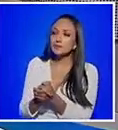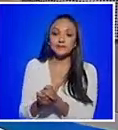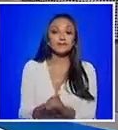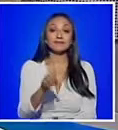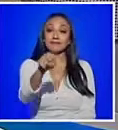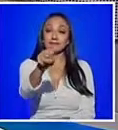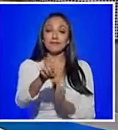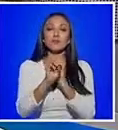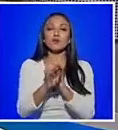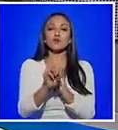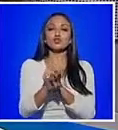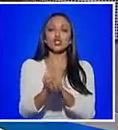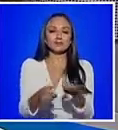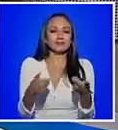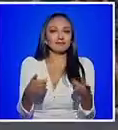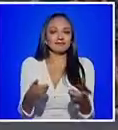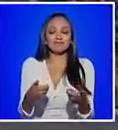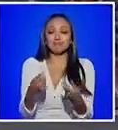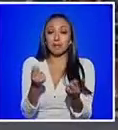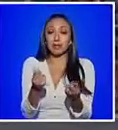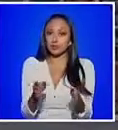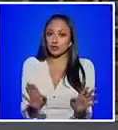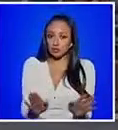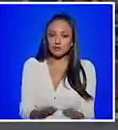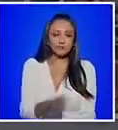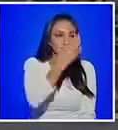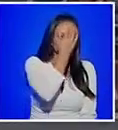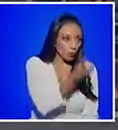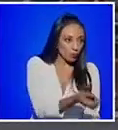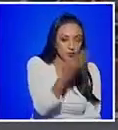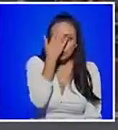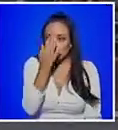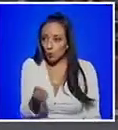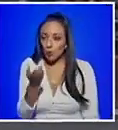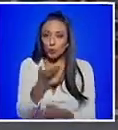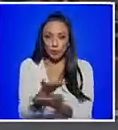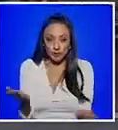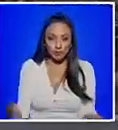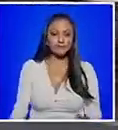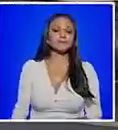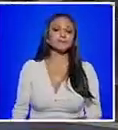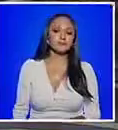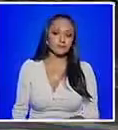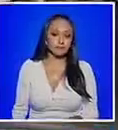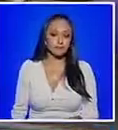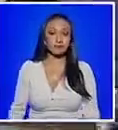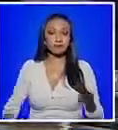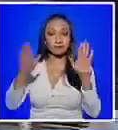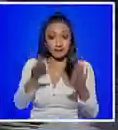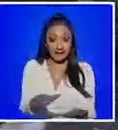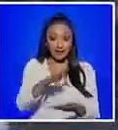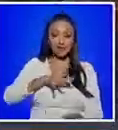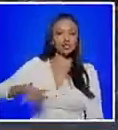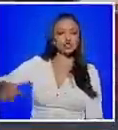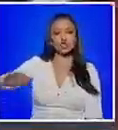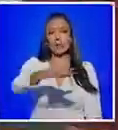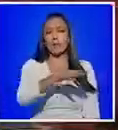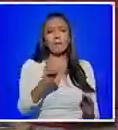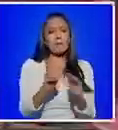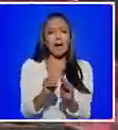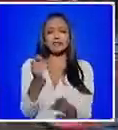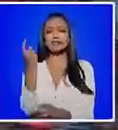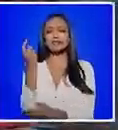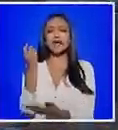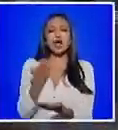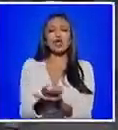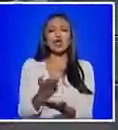Ofertas y buenos precios. ¿Qué tal, vecinos? Muy buenos días, Juan Carlos. Mi querida Andreita, miren ustedes, es la feria más popular, más económica del